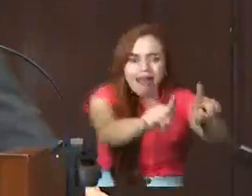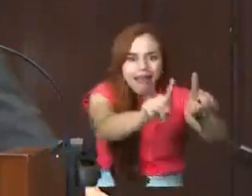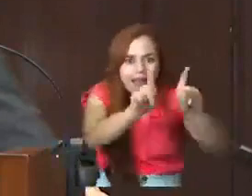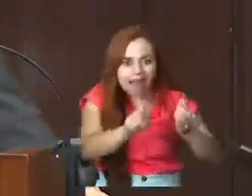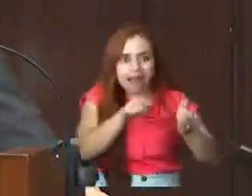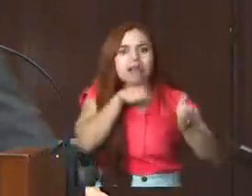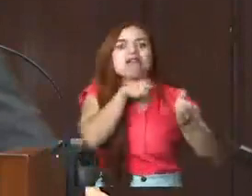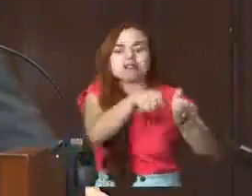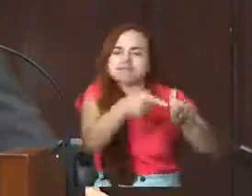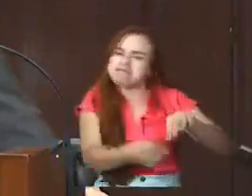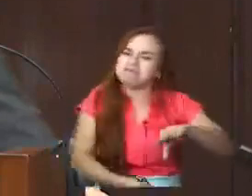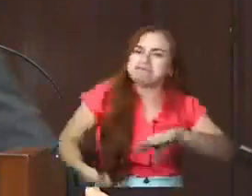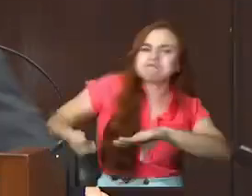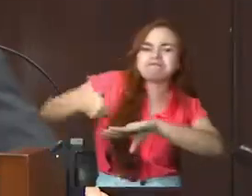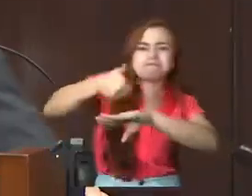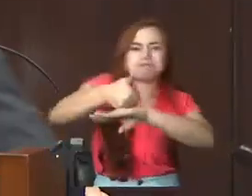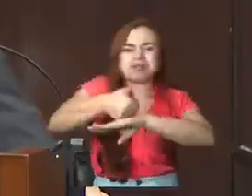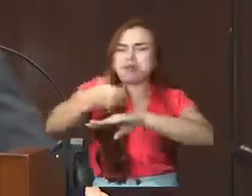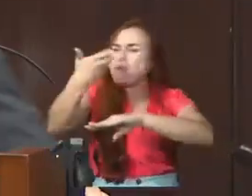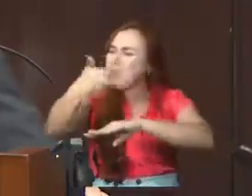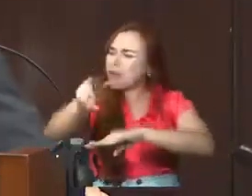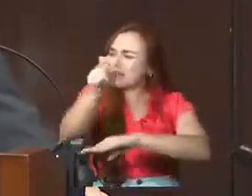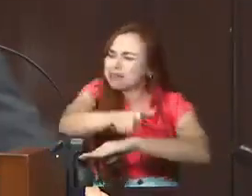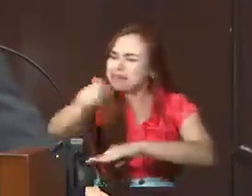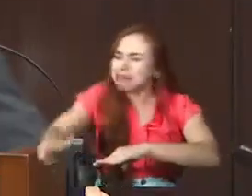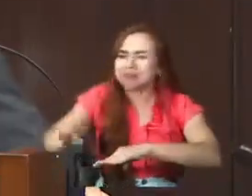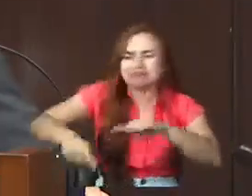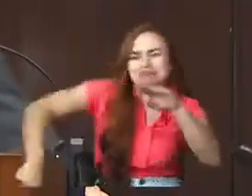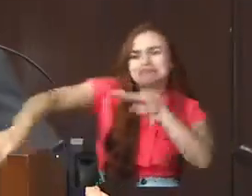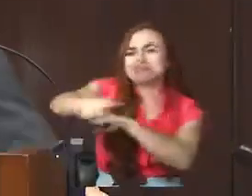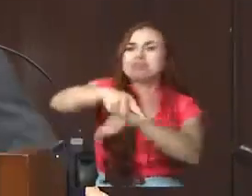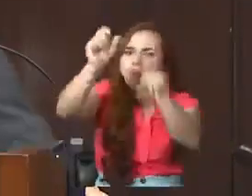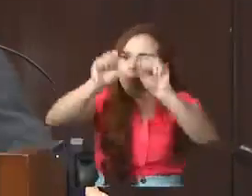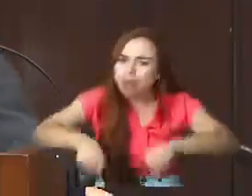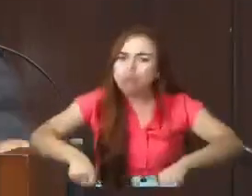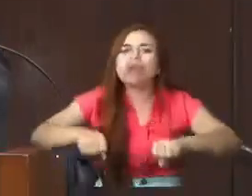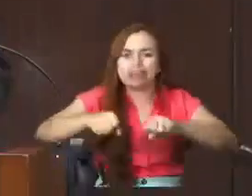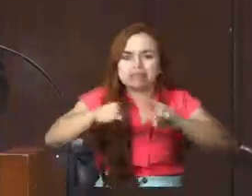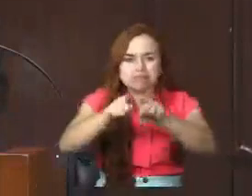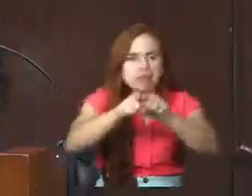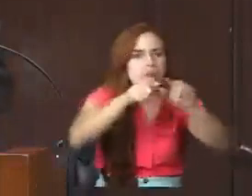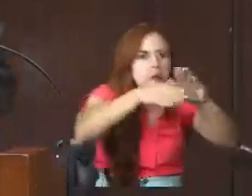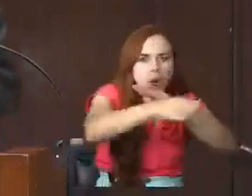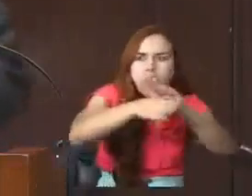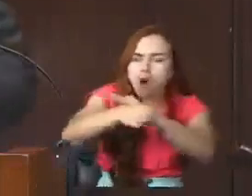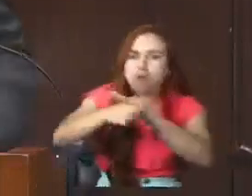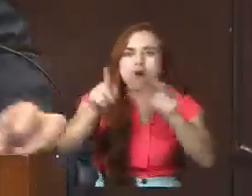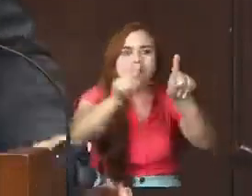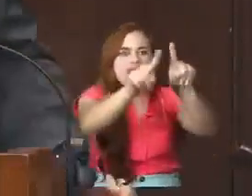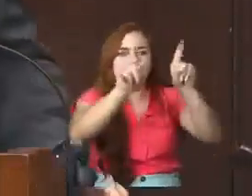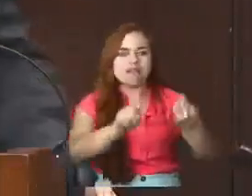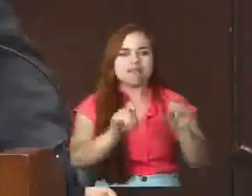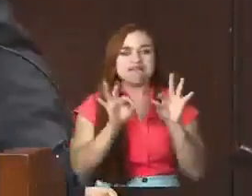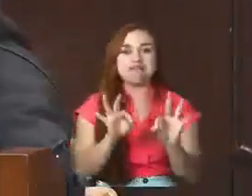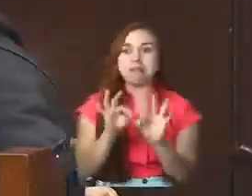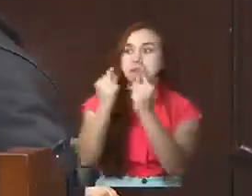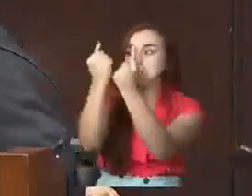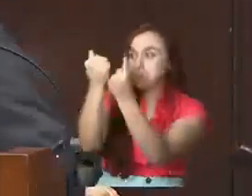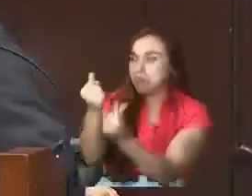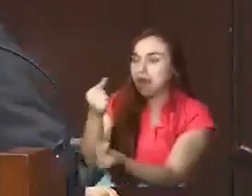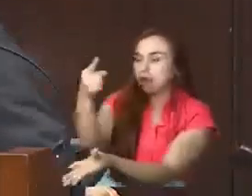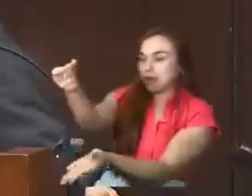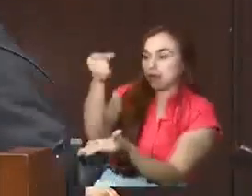sectores populares y de las clases medias, sea en efecto la que se requiere, teniendo un presupuesto tan importante